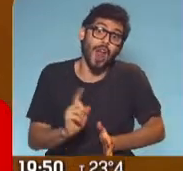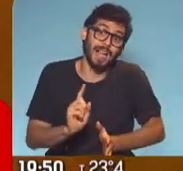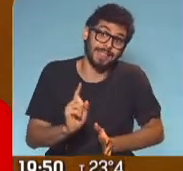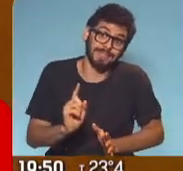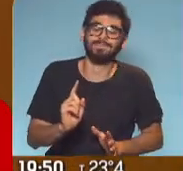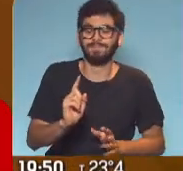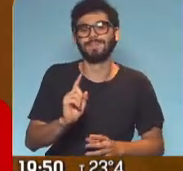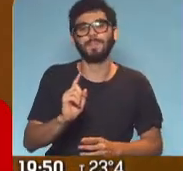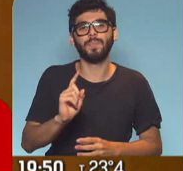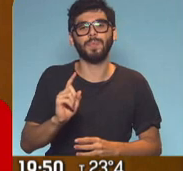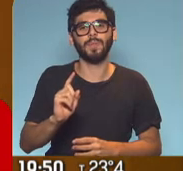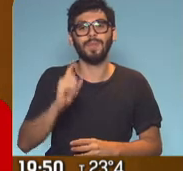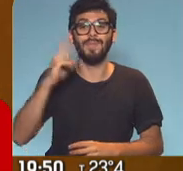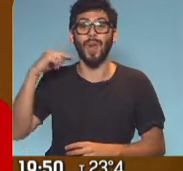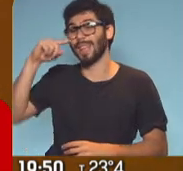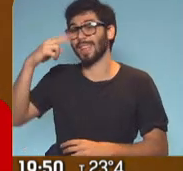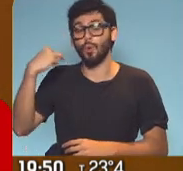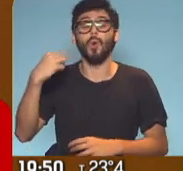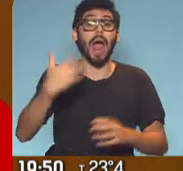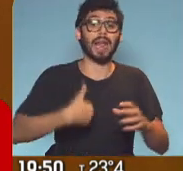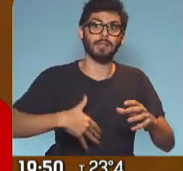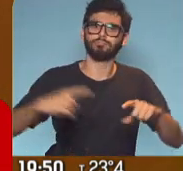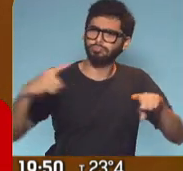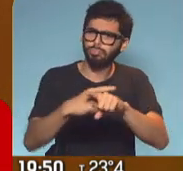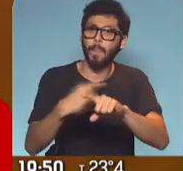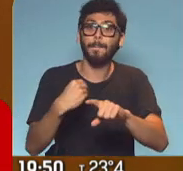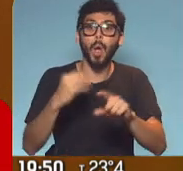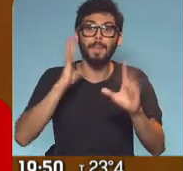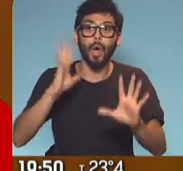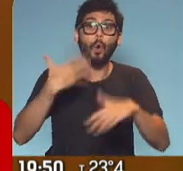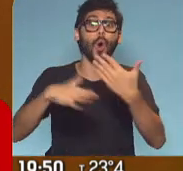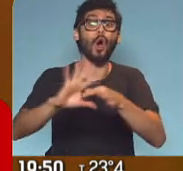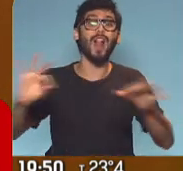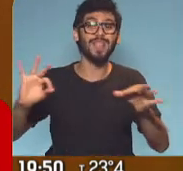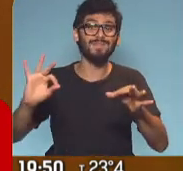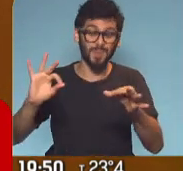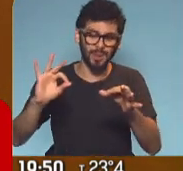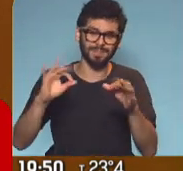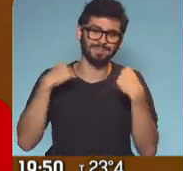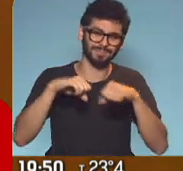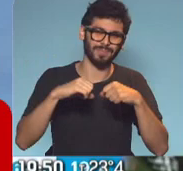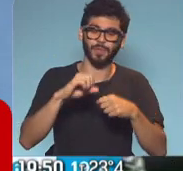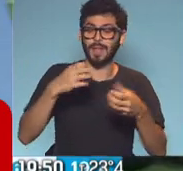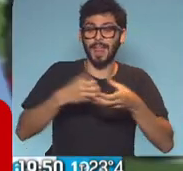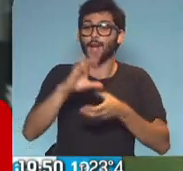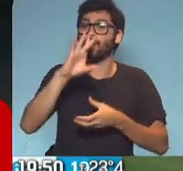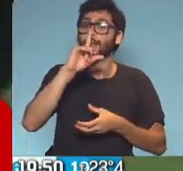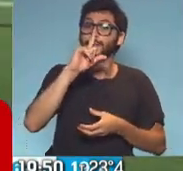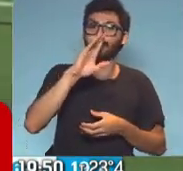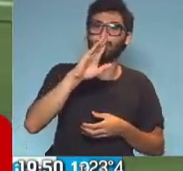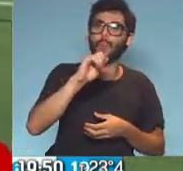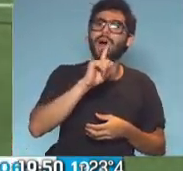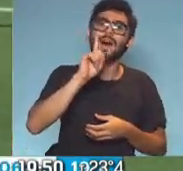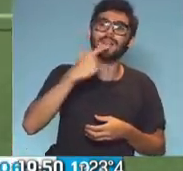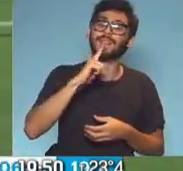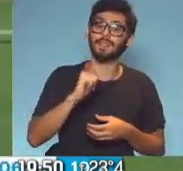planes. Pero bueno, volvió a jugar Argentina, que se prepara justamente para los Juegos Olímpicos. Está viendo Batista un equipo que creo que es